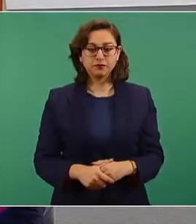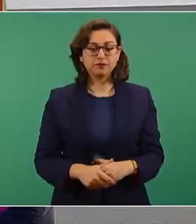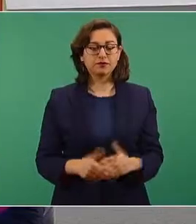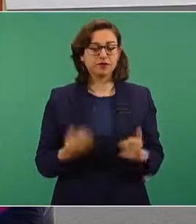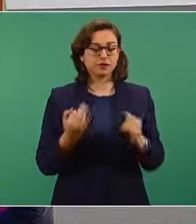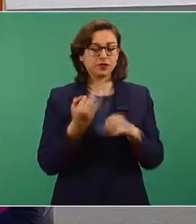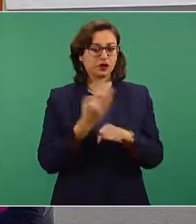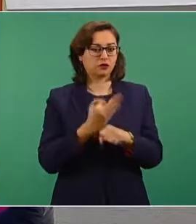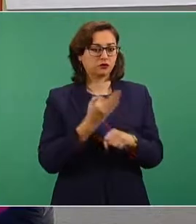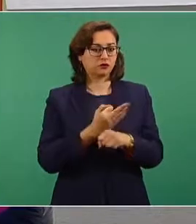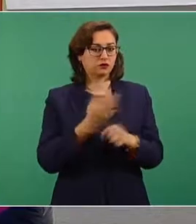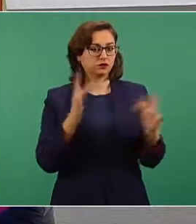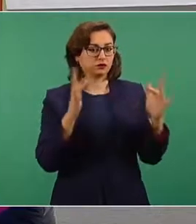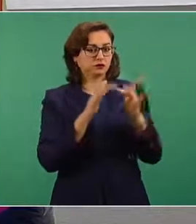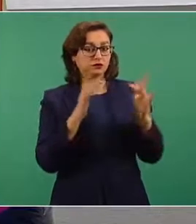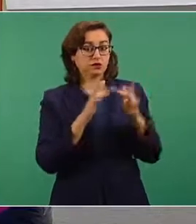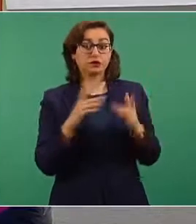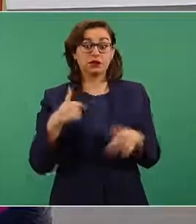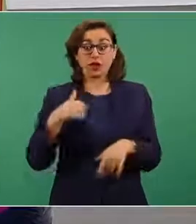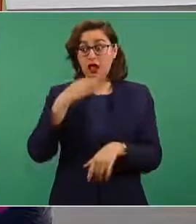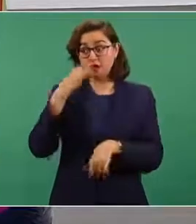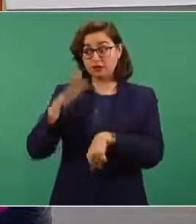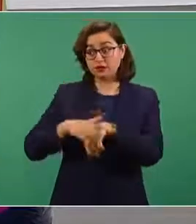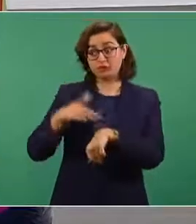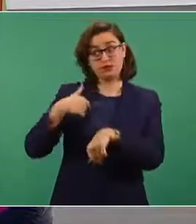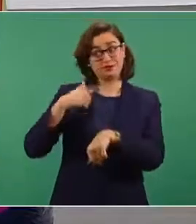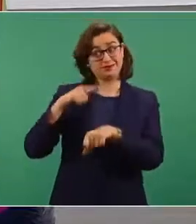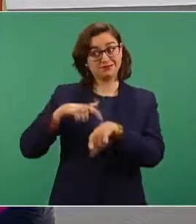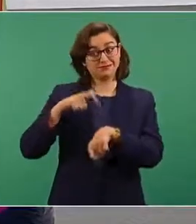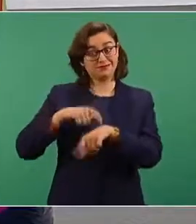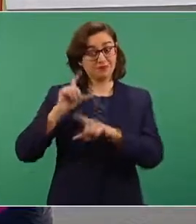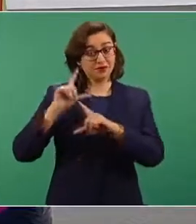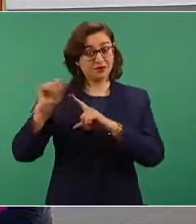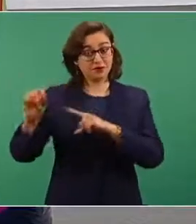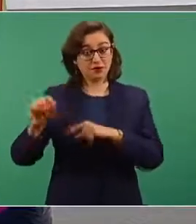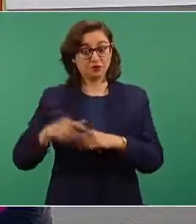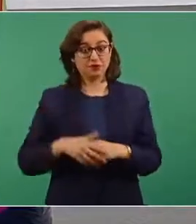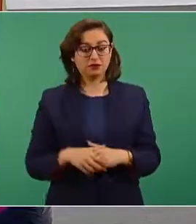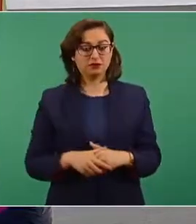enlace. Me tengo que ir, también se los advierto, porque…